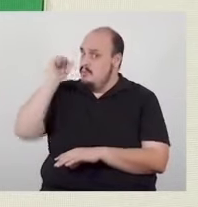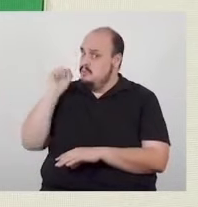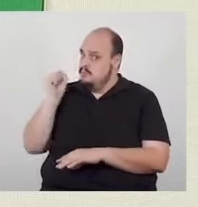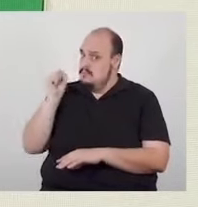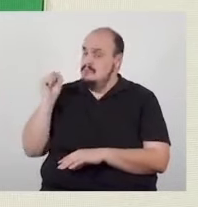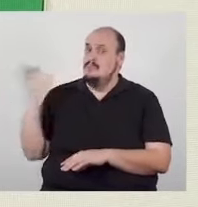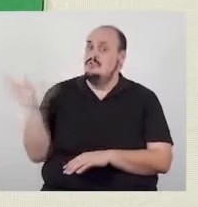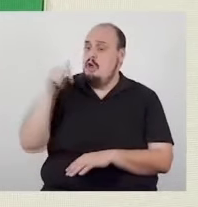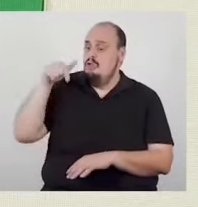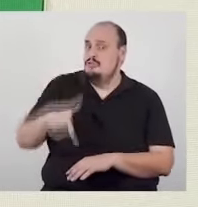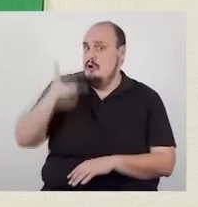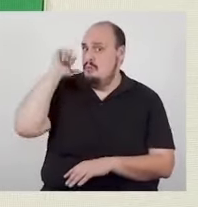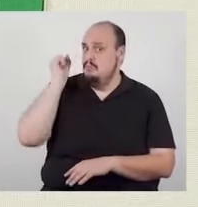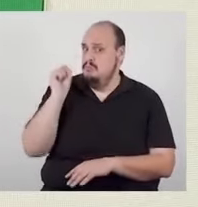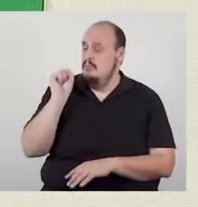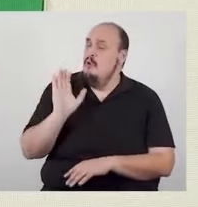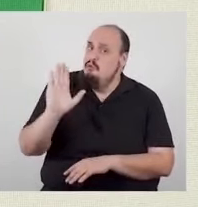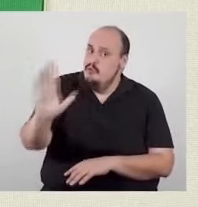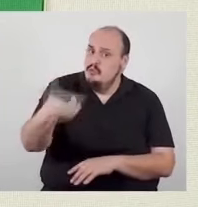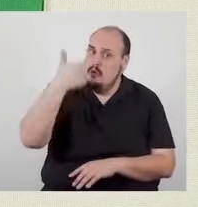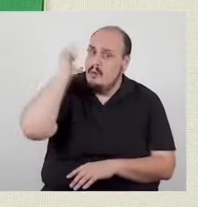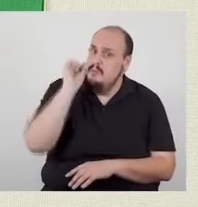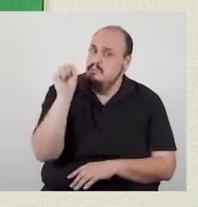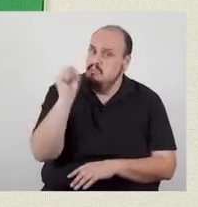todos podemos ser víctimas